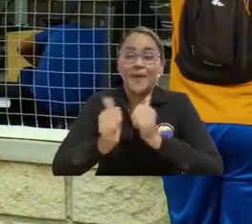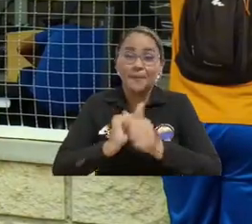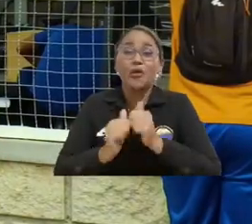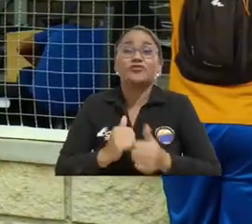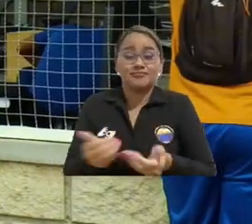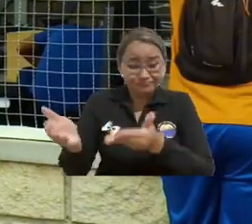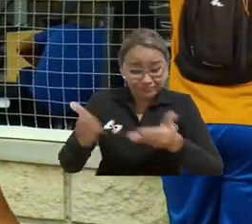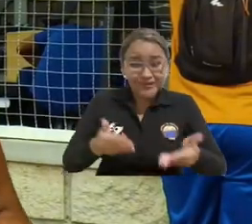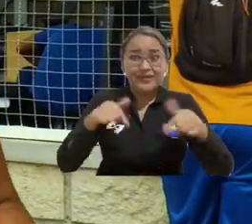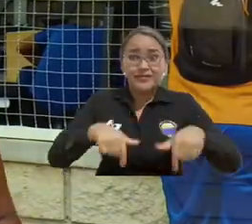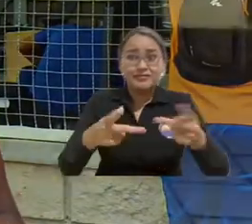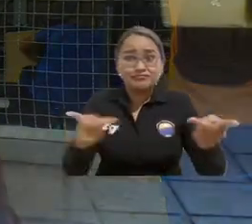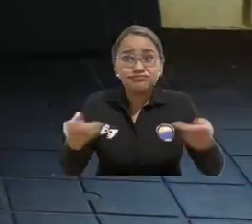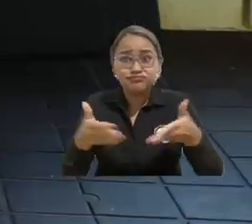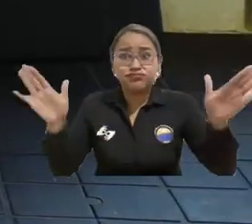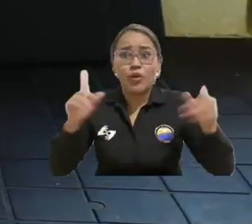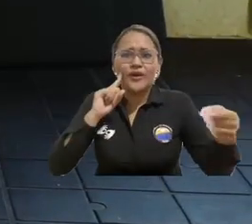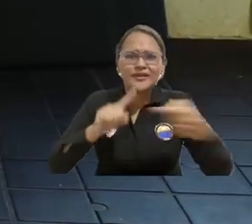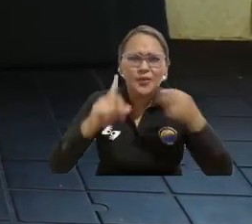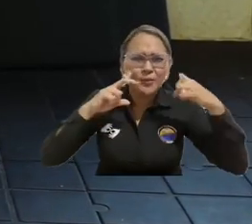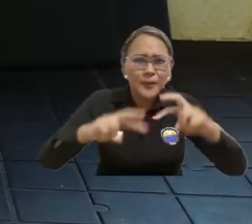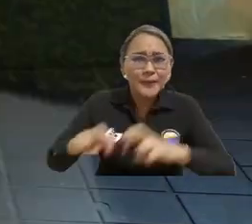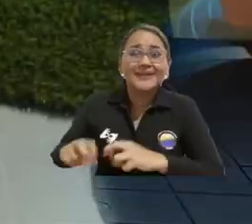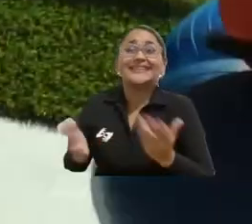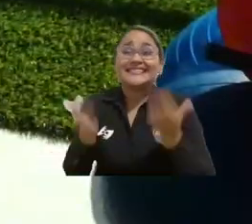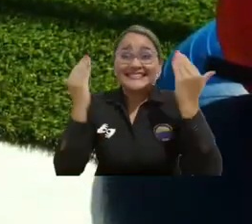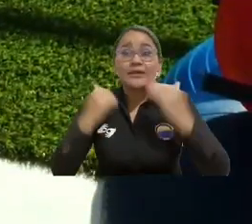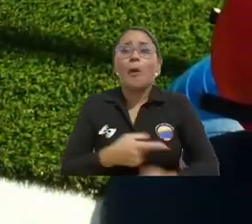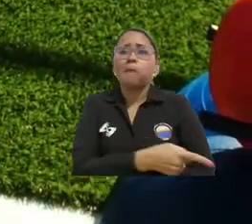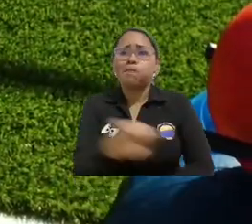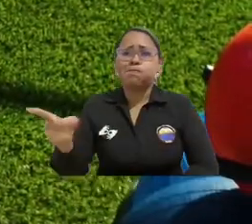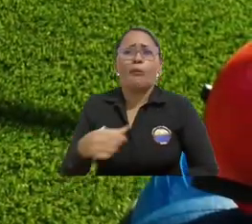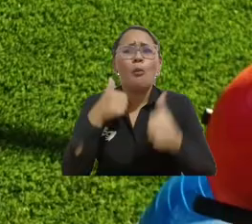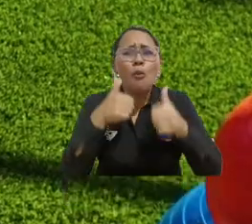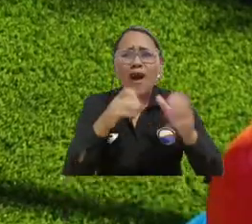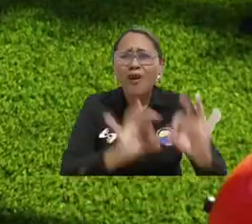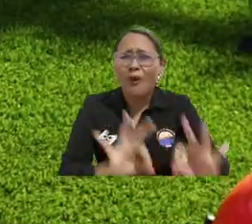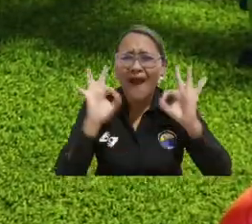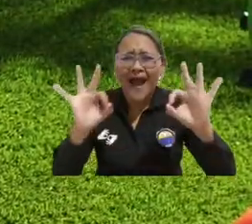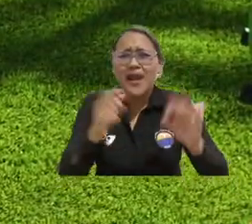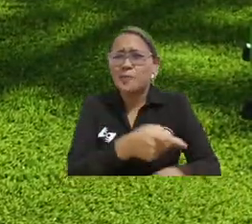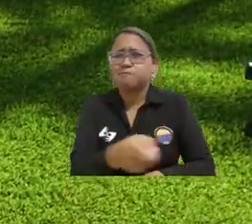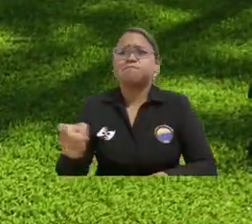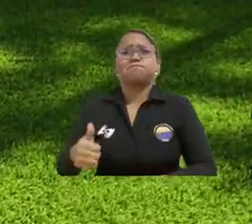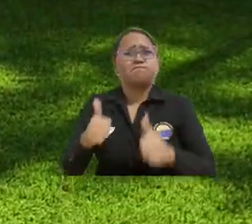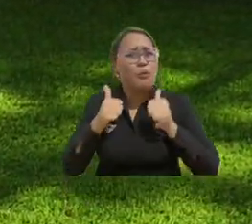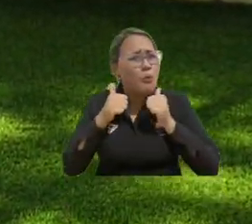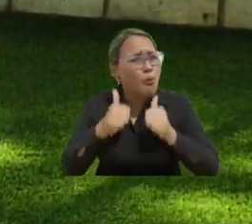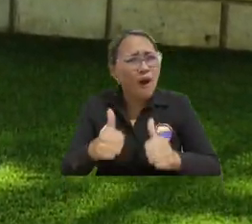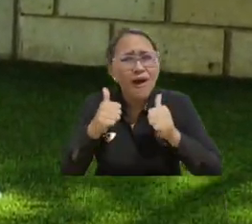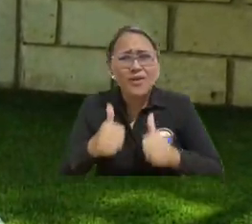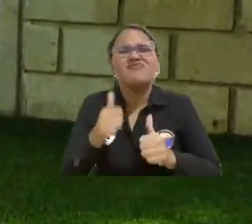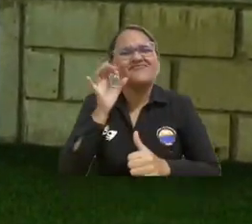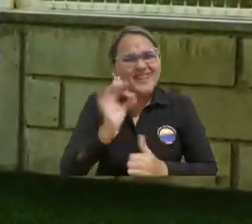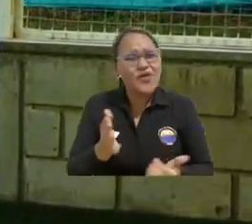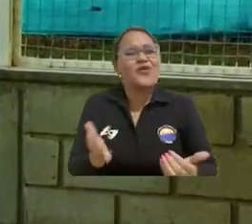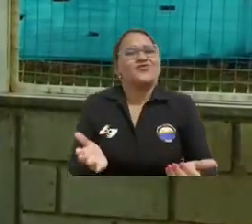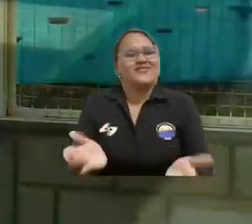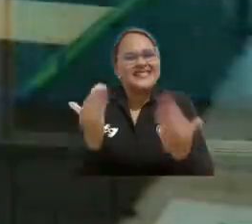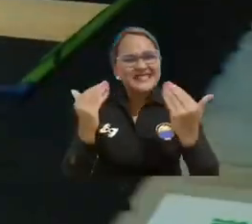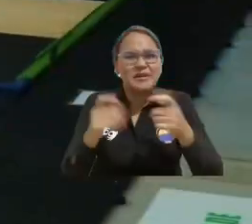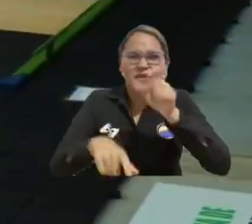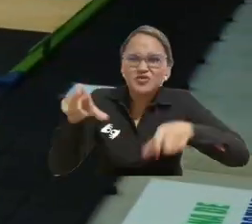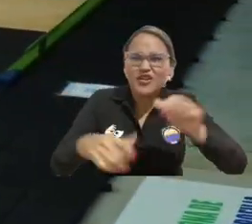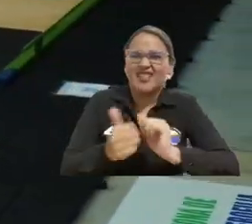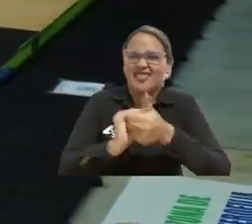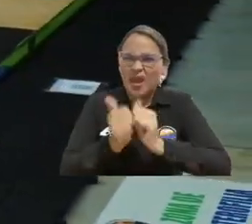deportistas que nos entreguen hoy un aula abierta para la investigación. Tenemos equipos de muy alta calidad, equipos que les van a servir